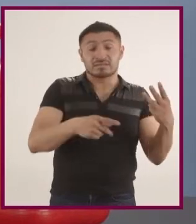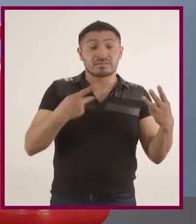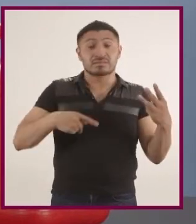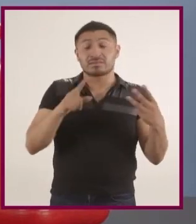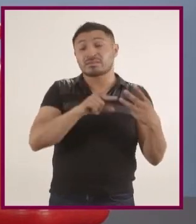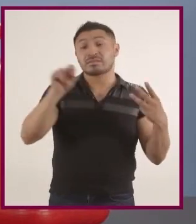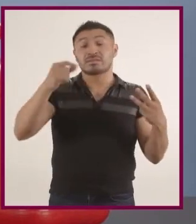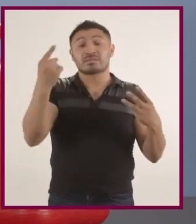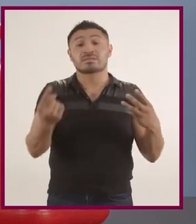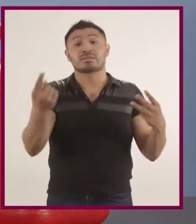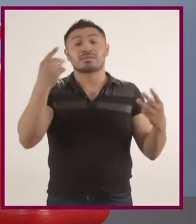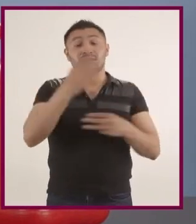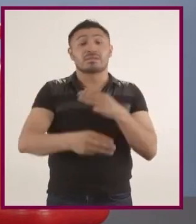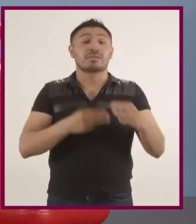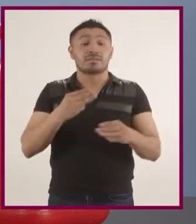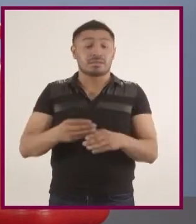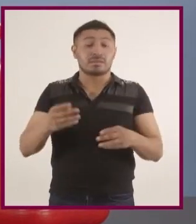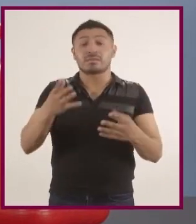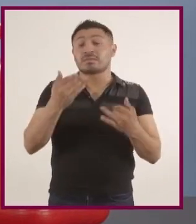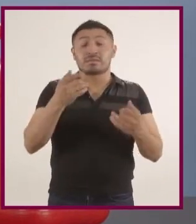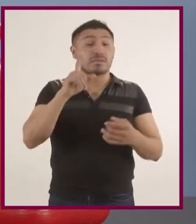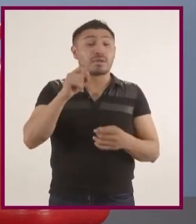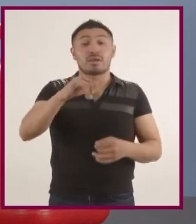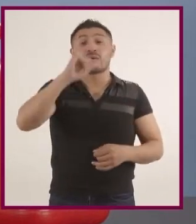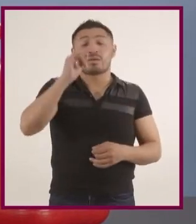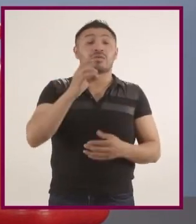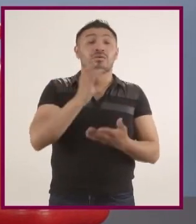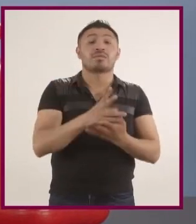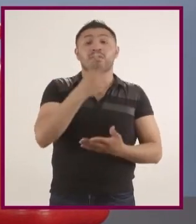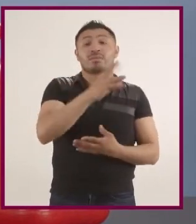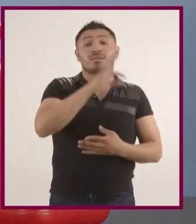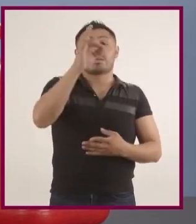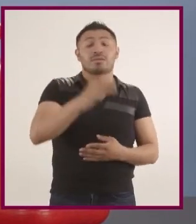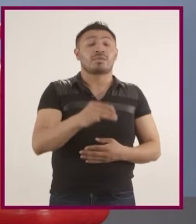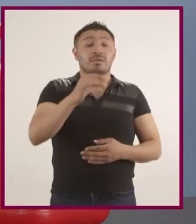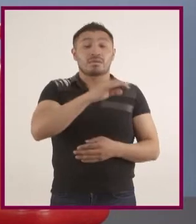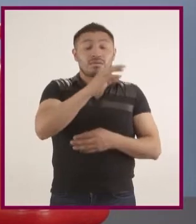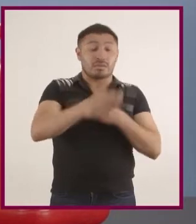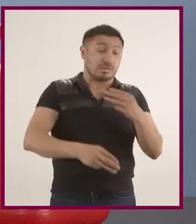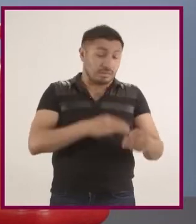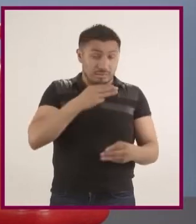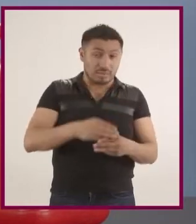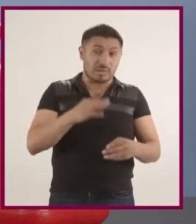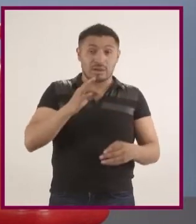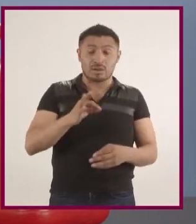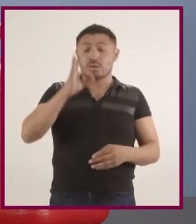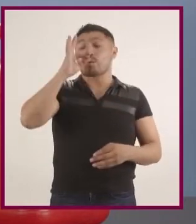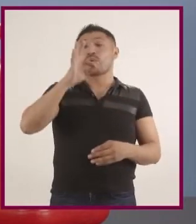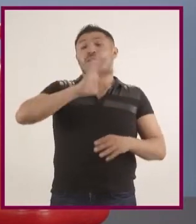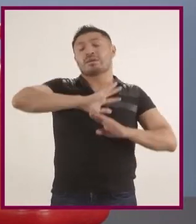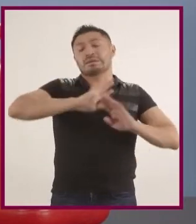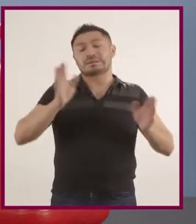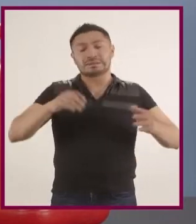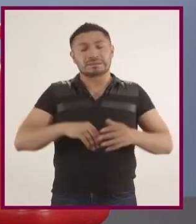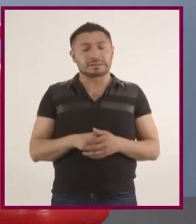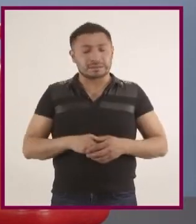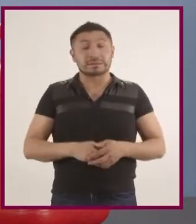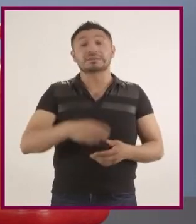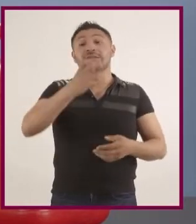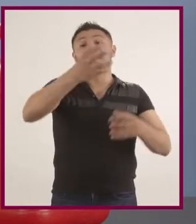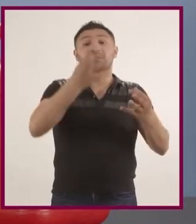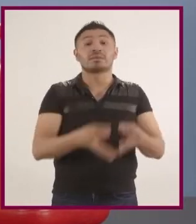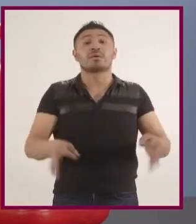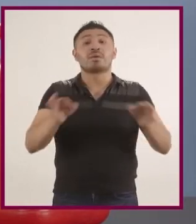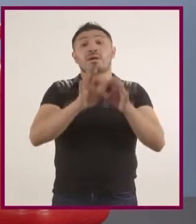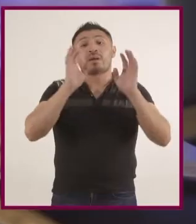no dispone de agua potable y tan solo el 2% del agua del planeta está disponible para el uso de todos los animales incluido el ser humano por eso es